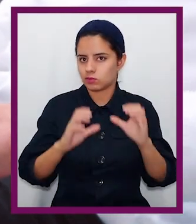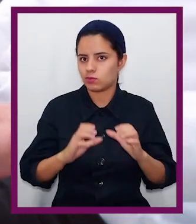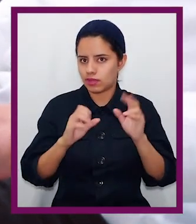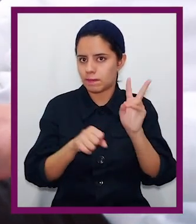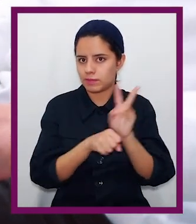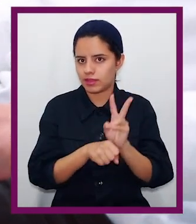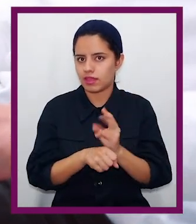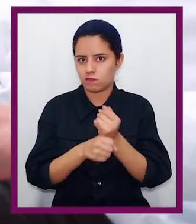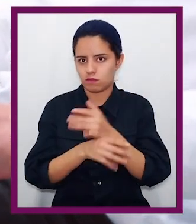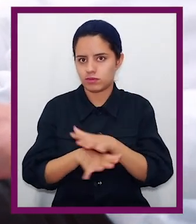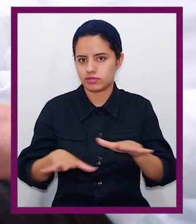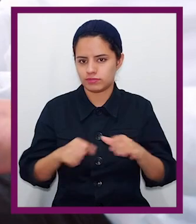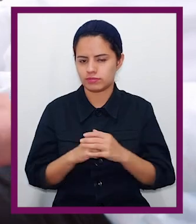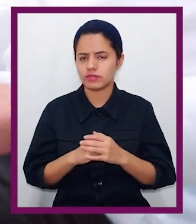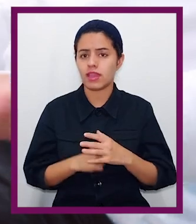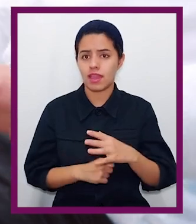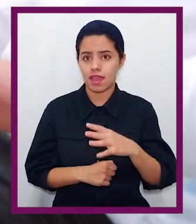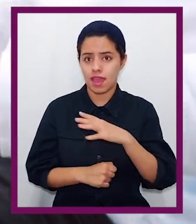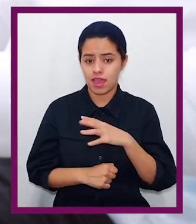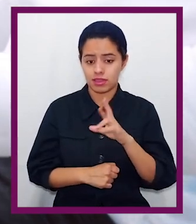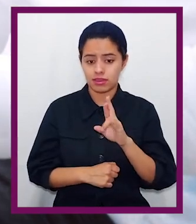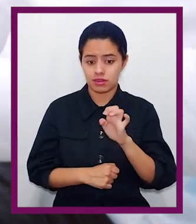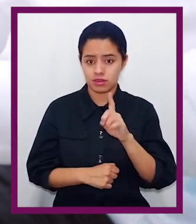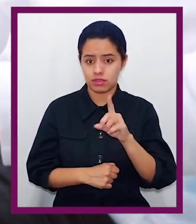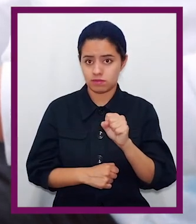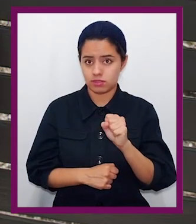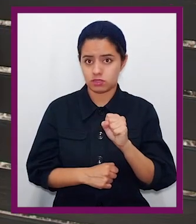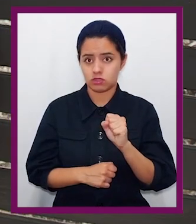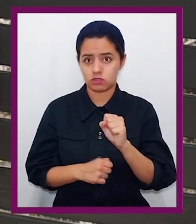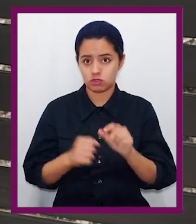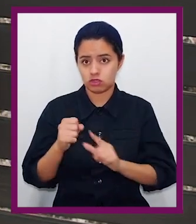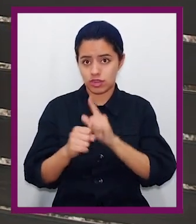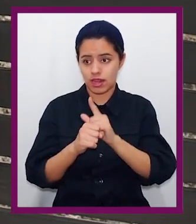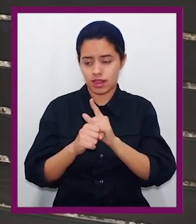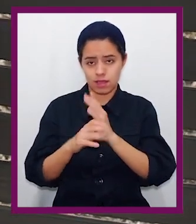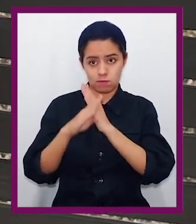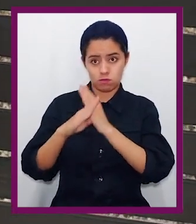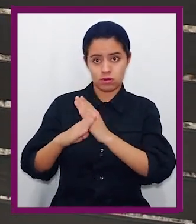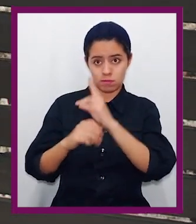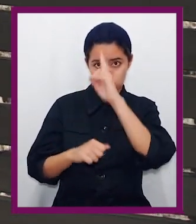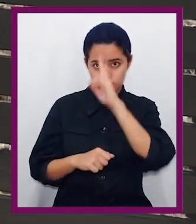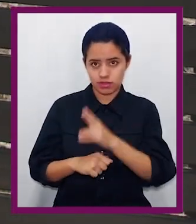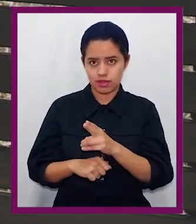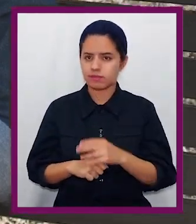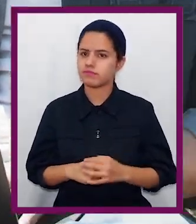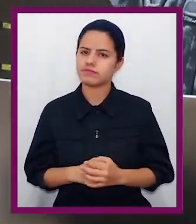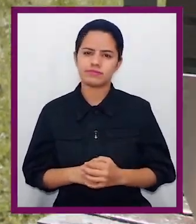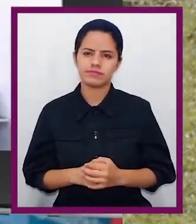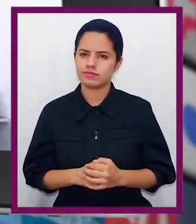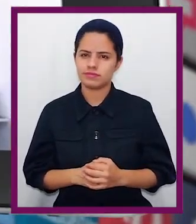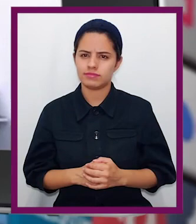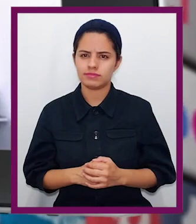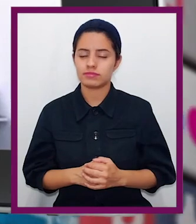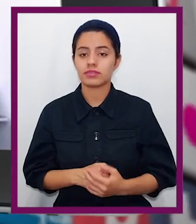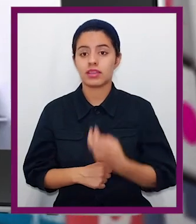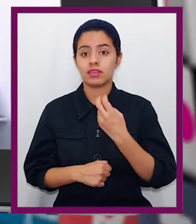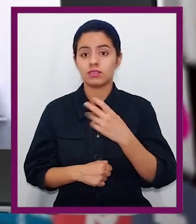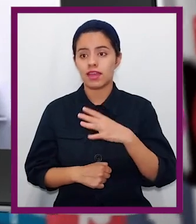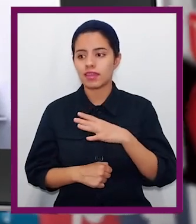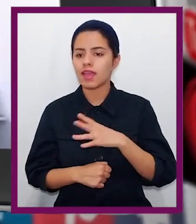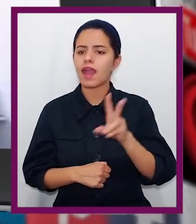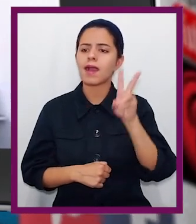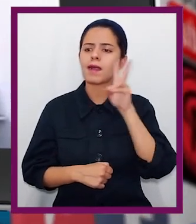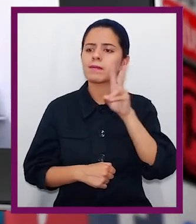compartir. ¿Existe una censura por parte de las redes sociales? No propiamente dicho. No le podemos llamar censura porque no existe